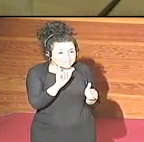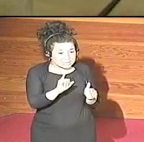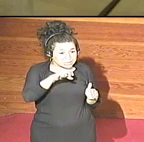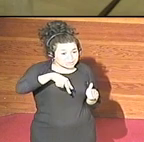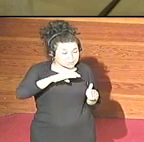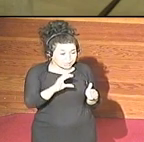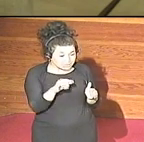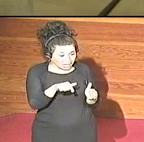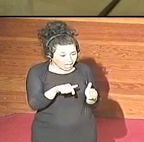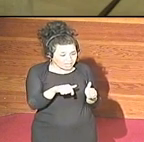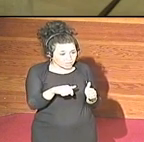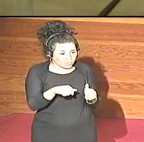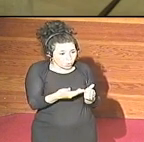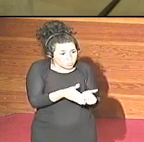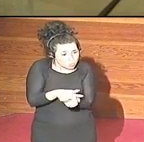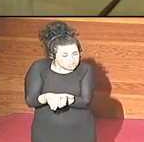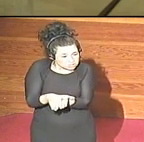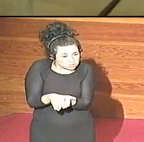soldados soviéticos de Afganistán.